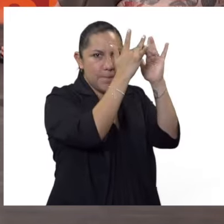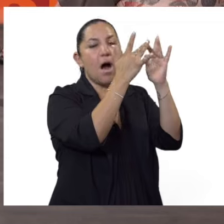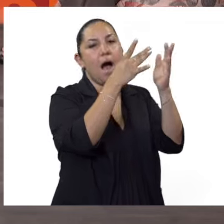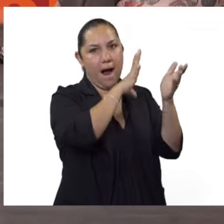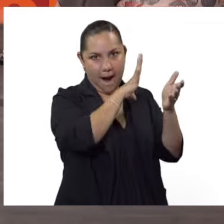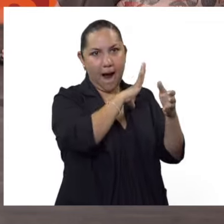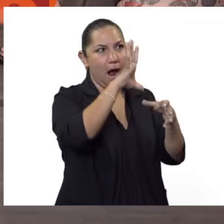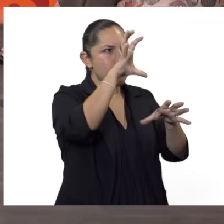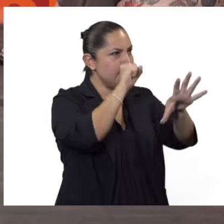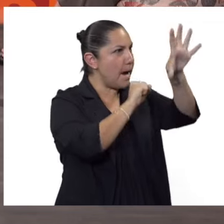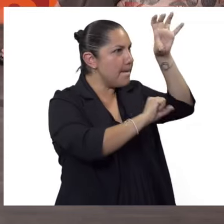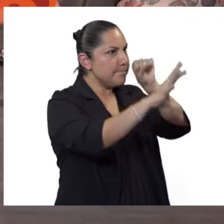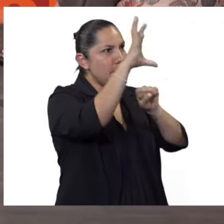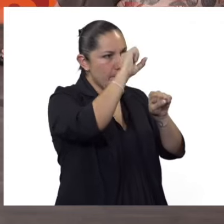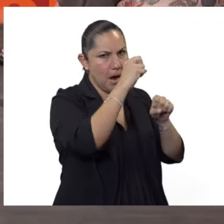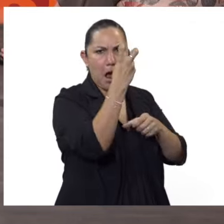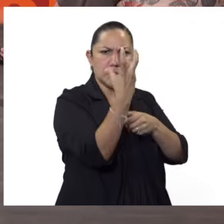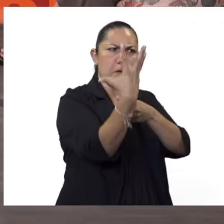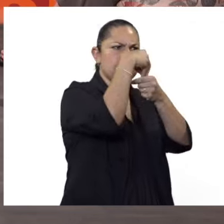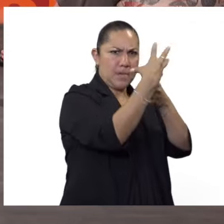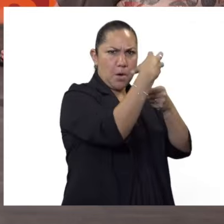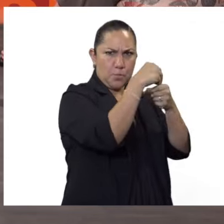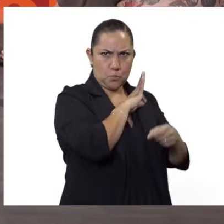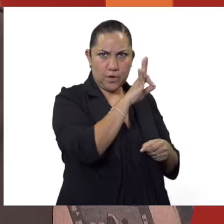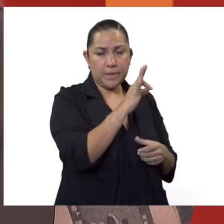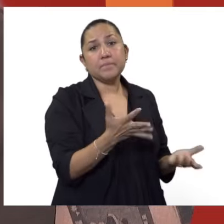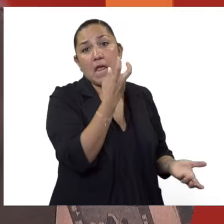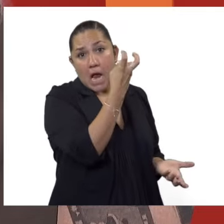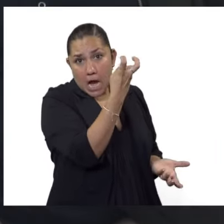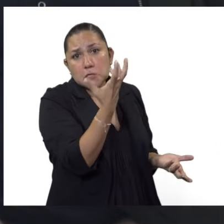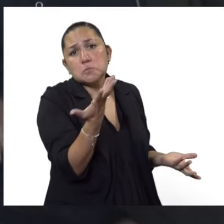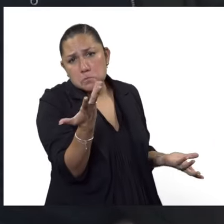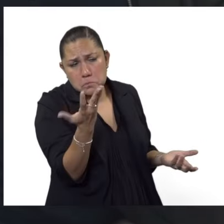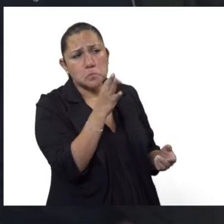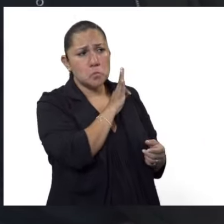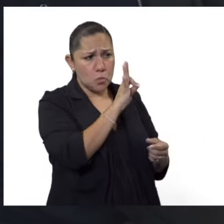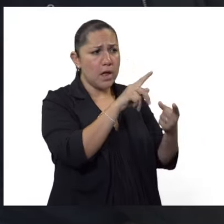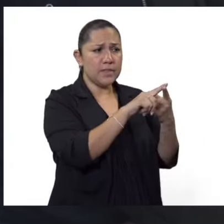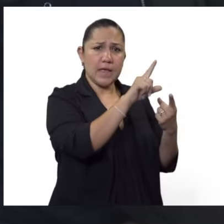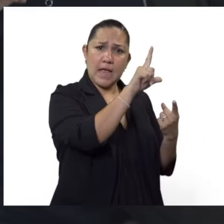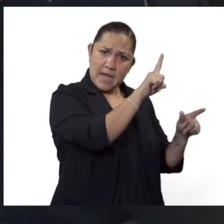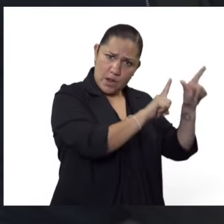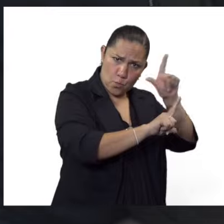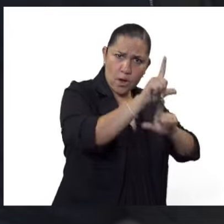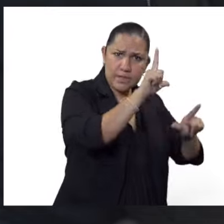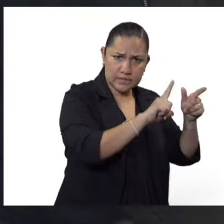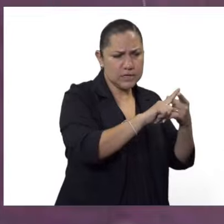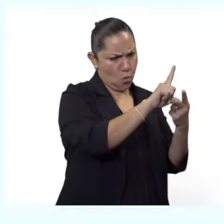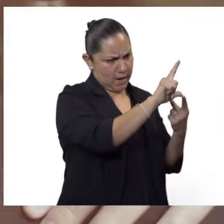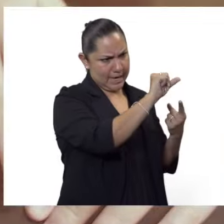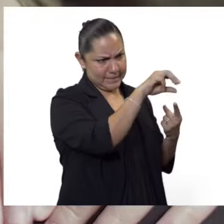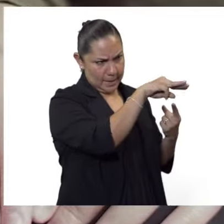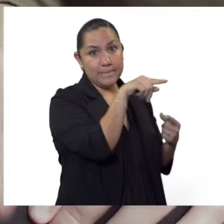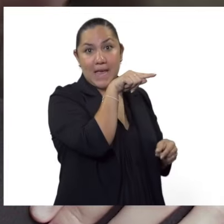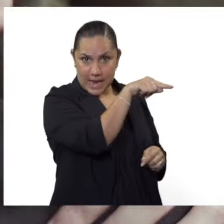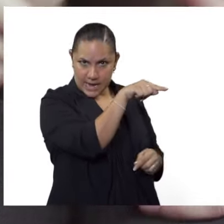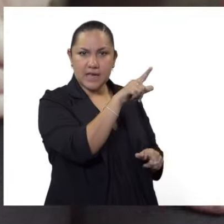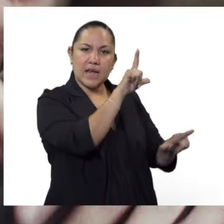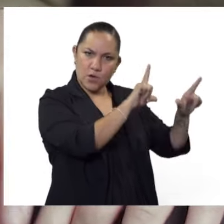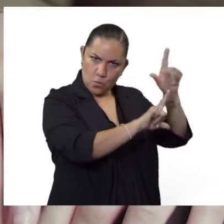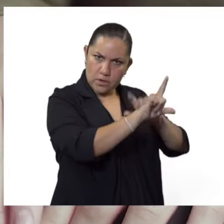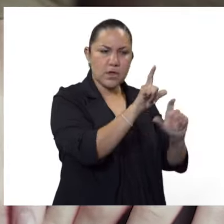estas dos grandes posibilidades por un lado está la lengua de señas en este caso la lengua de señas mexicana sí que como